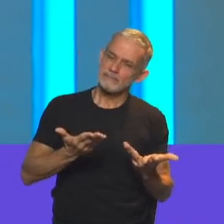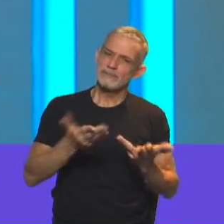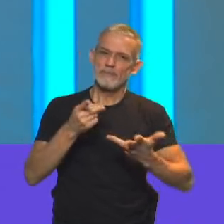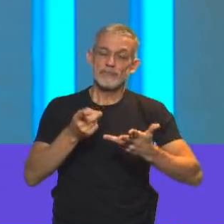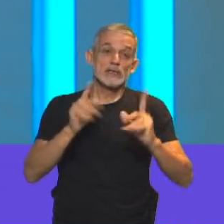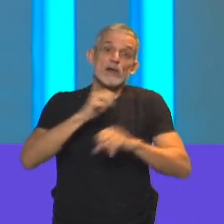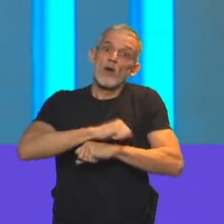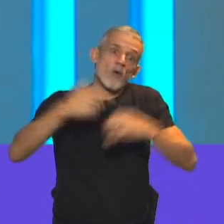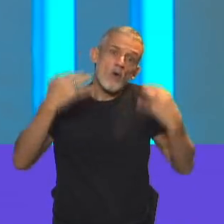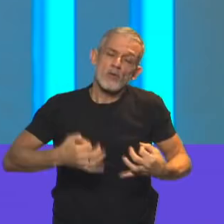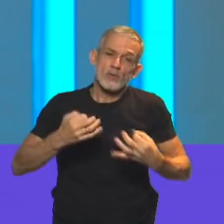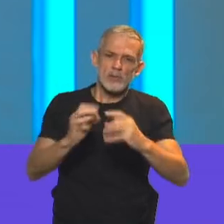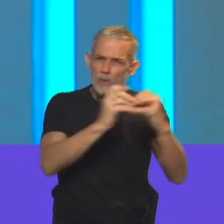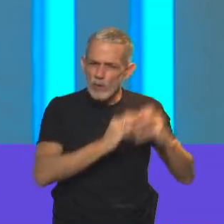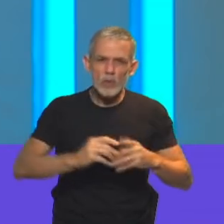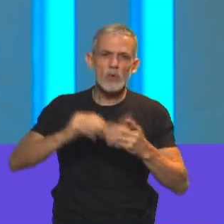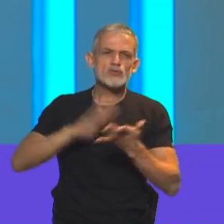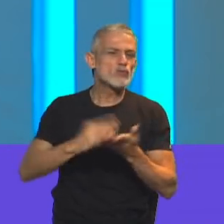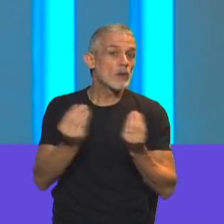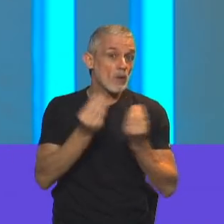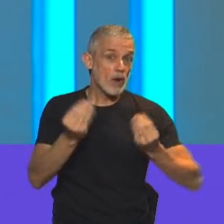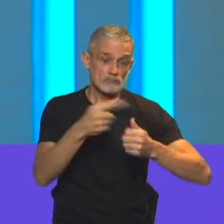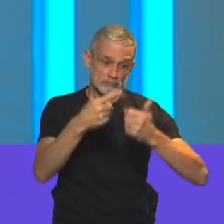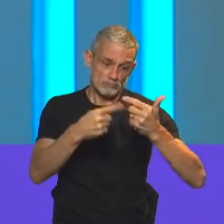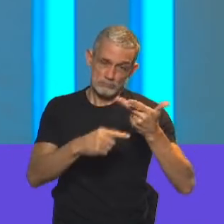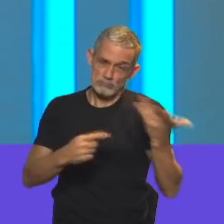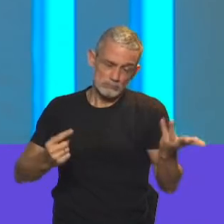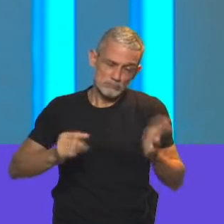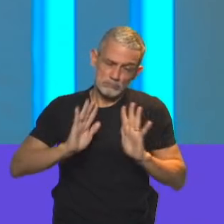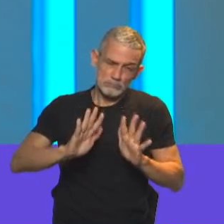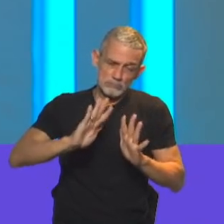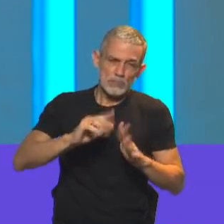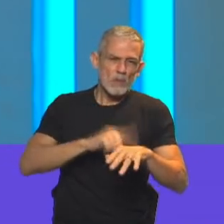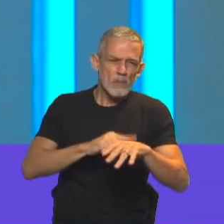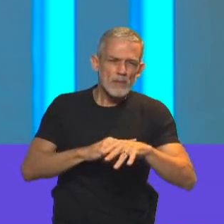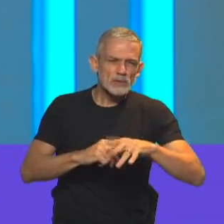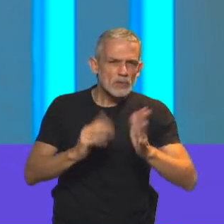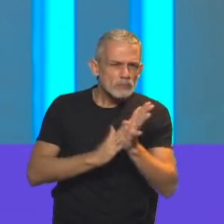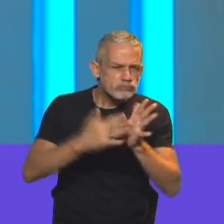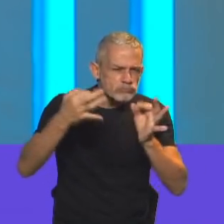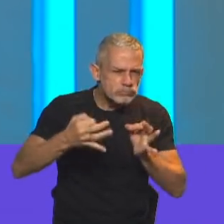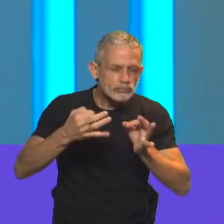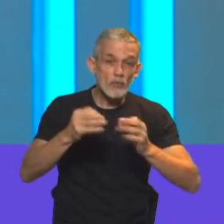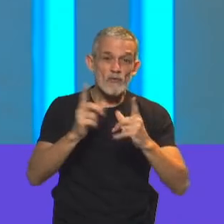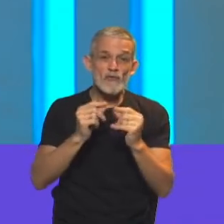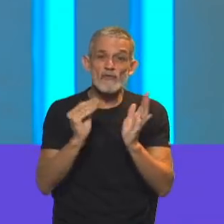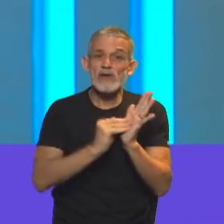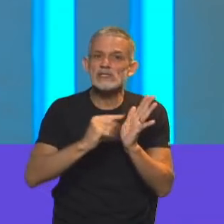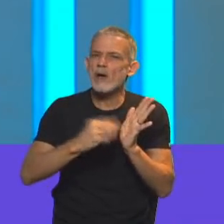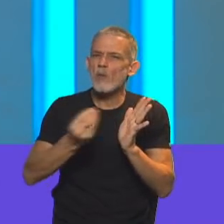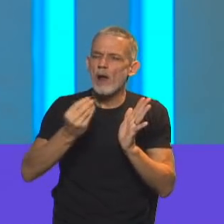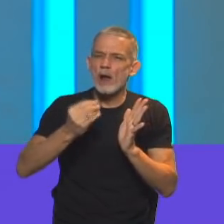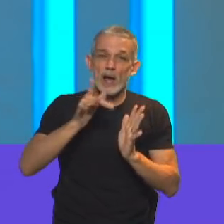ético todo este debate se va a empezar a plasmar en el momento en que se certifique precisamente que esta imagen se tomó